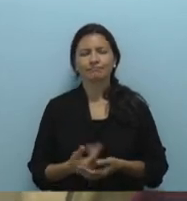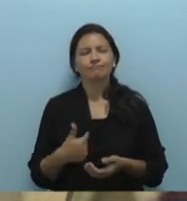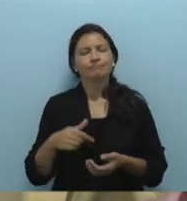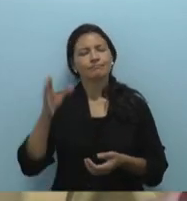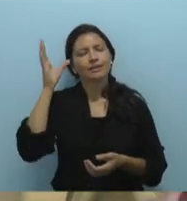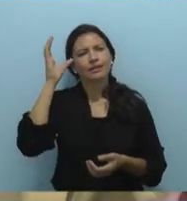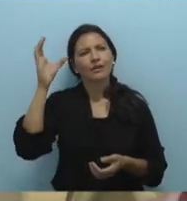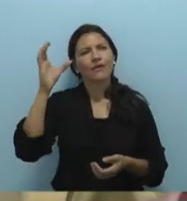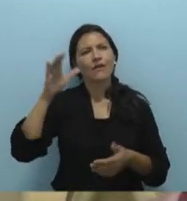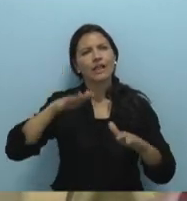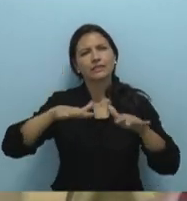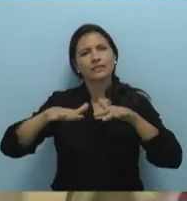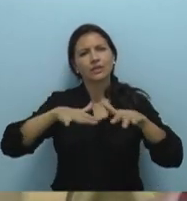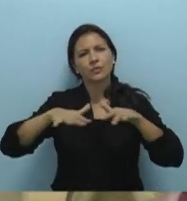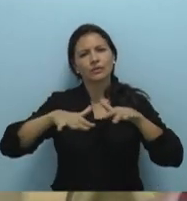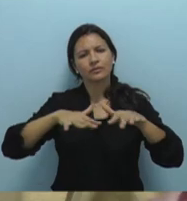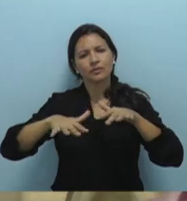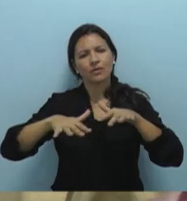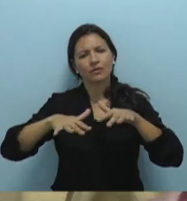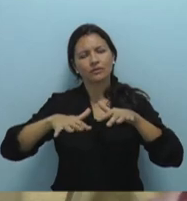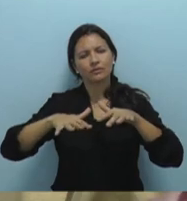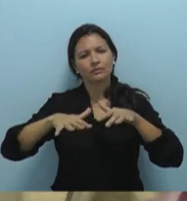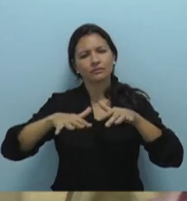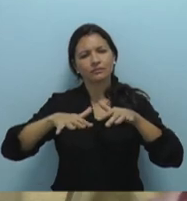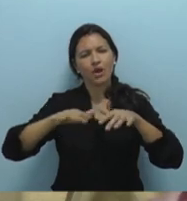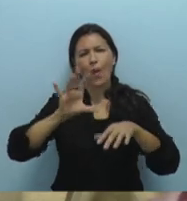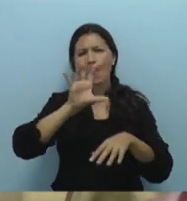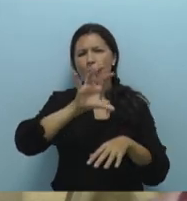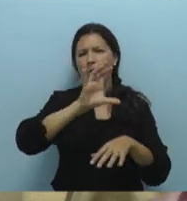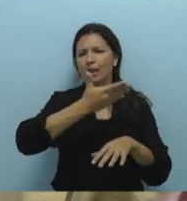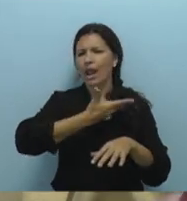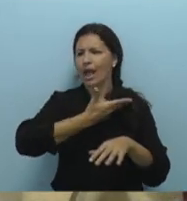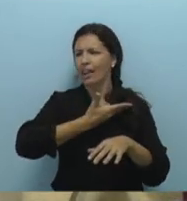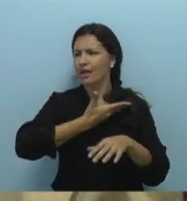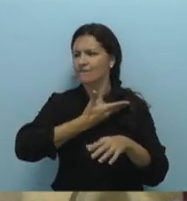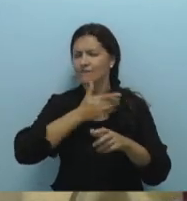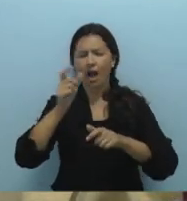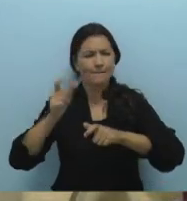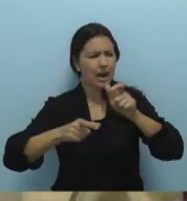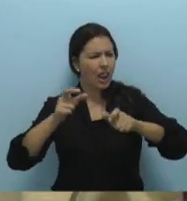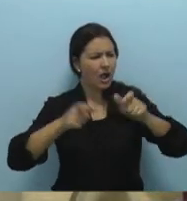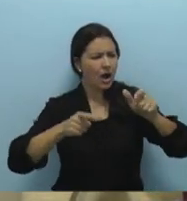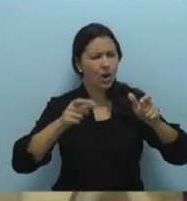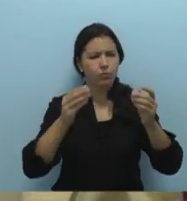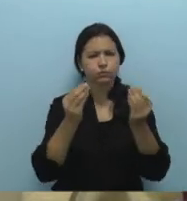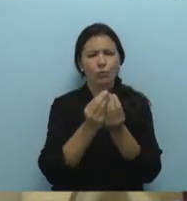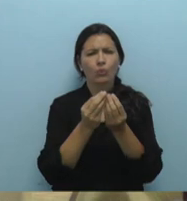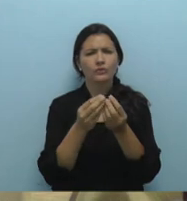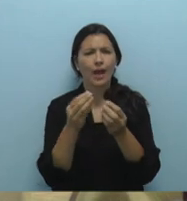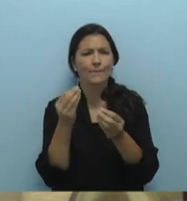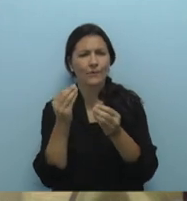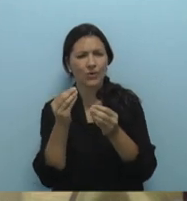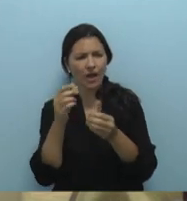que tiene en vilo a muchos ciudadanos de la provincia de Santa Fe y en particular de mi región, porque el IAPOS hoy